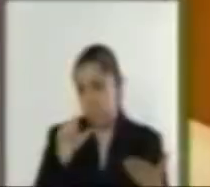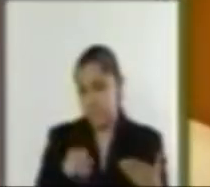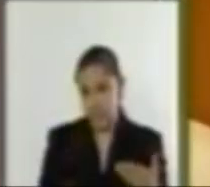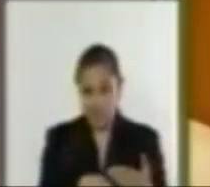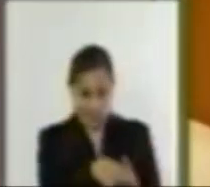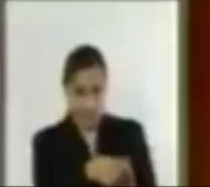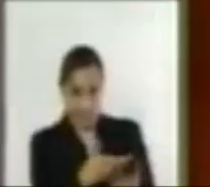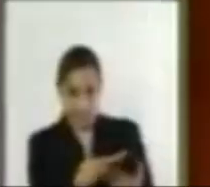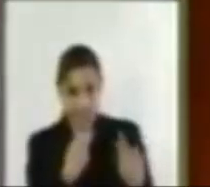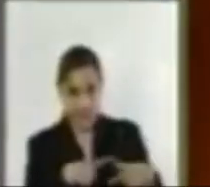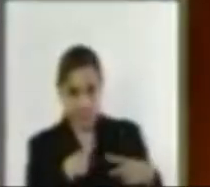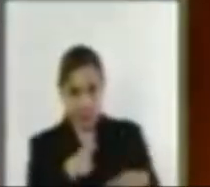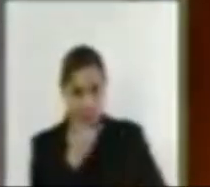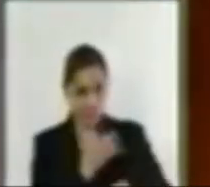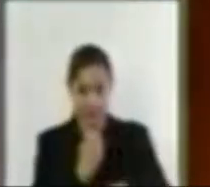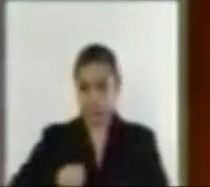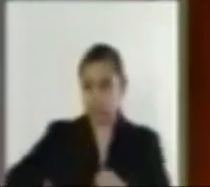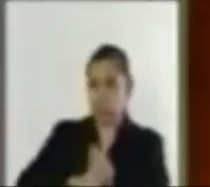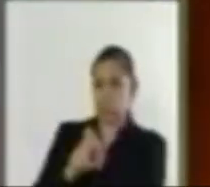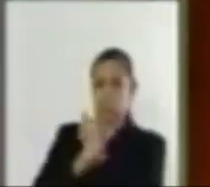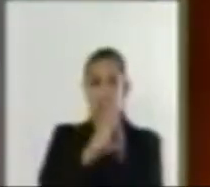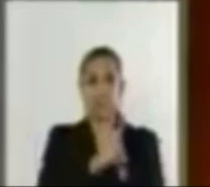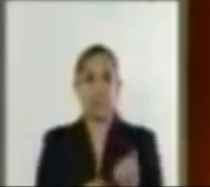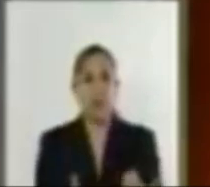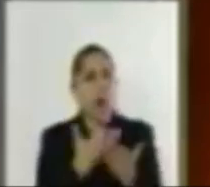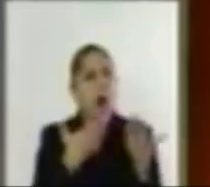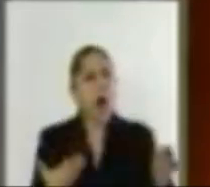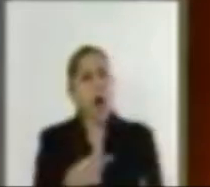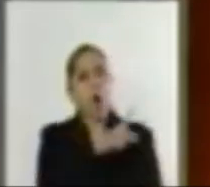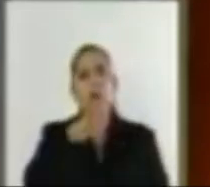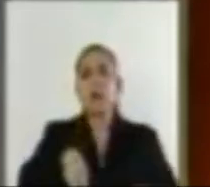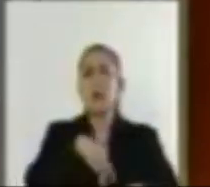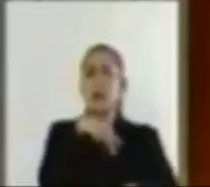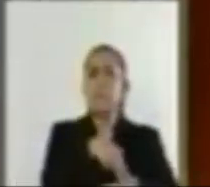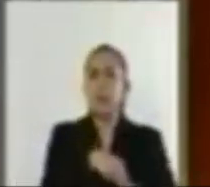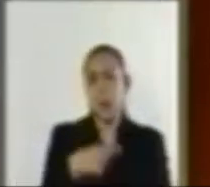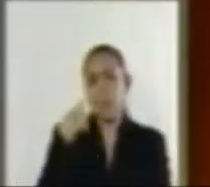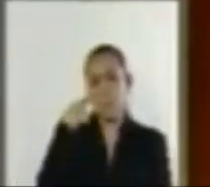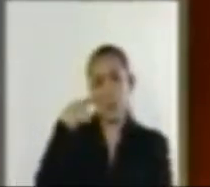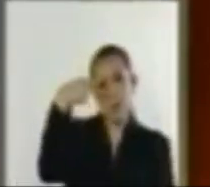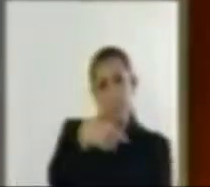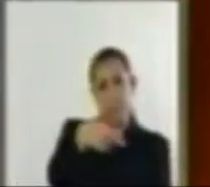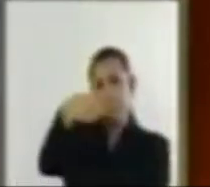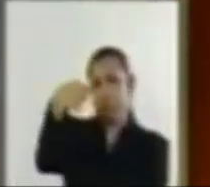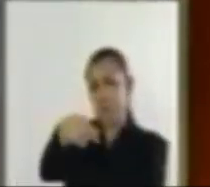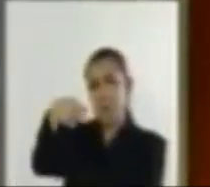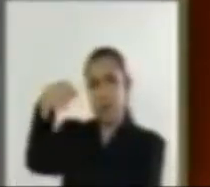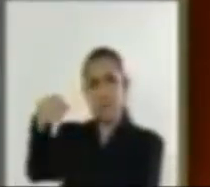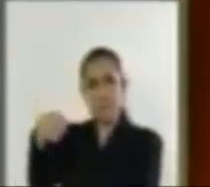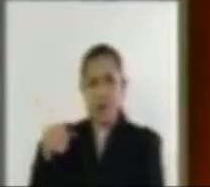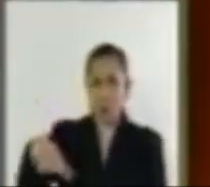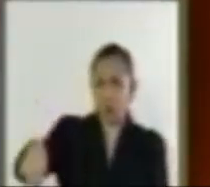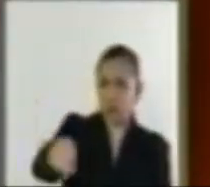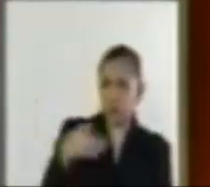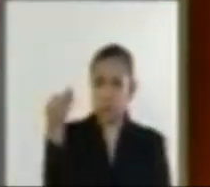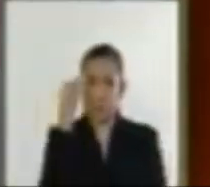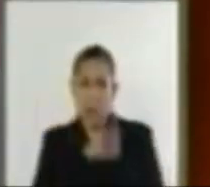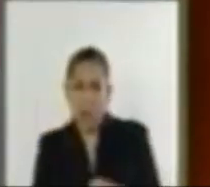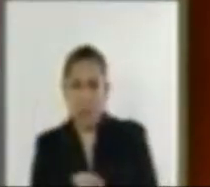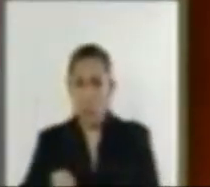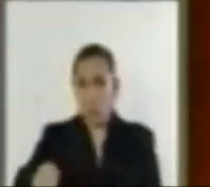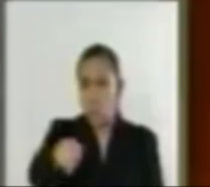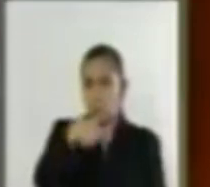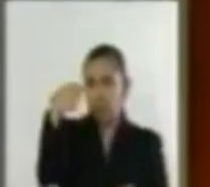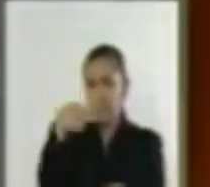Coincido contigo que se enfrió el asunto, no se enfrió, se contuvo, pues porque había muchas críticas al respecto, porque efectivamente hubiera sido